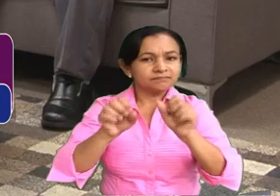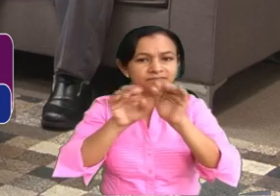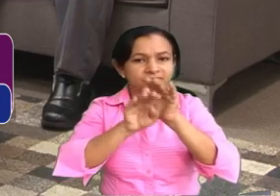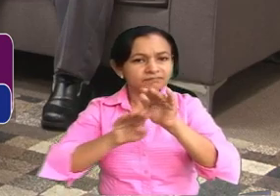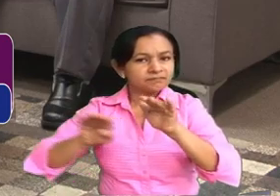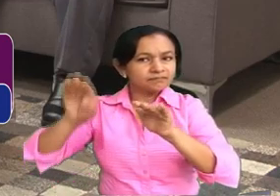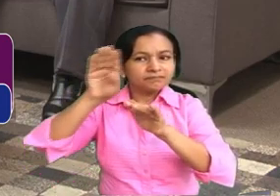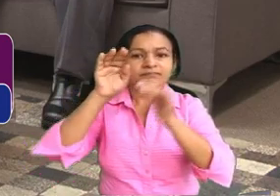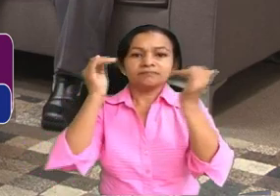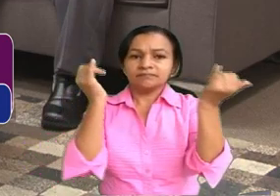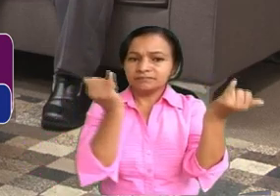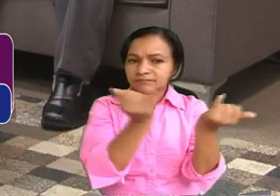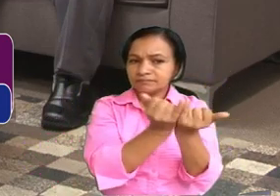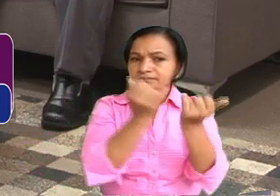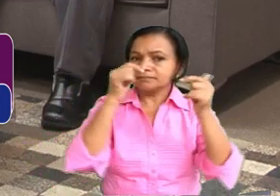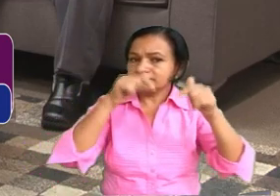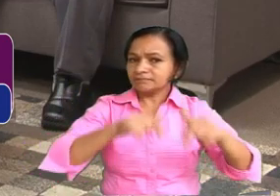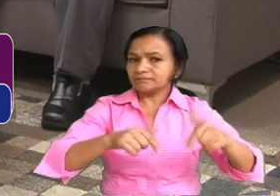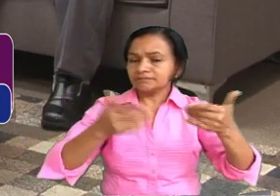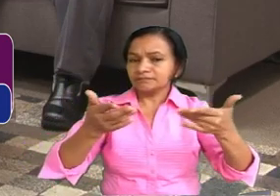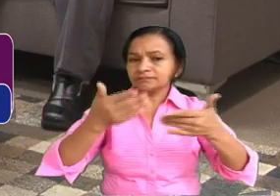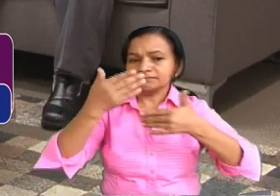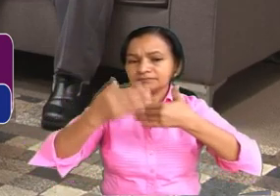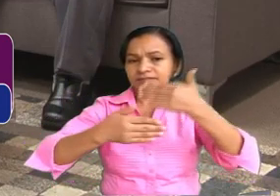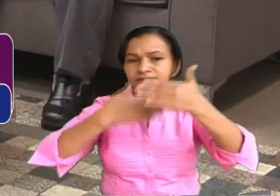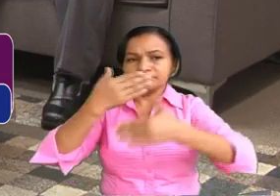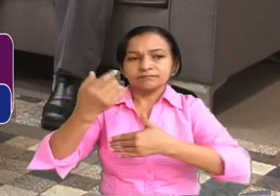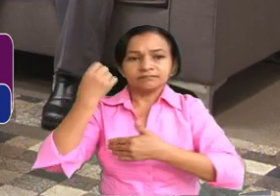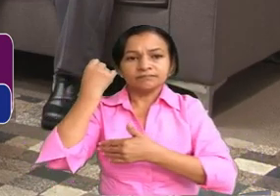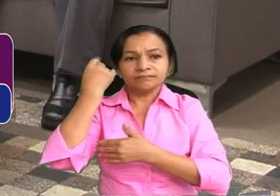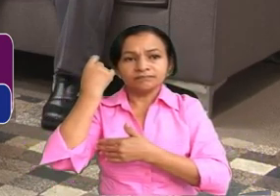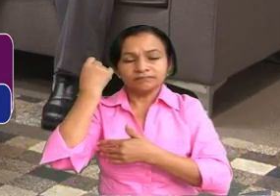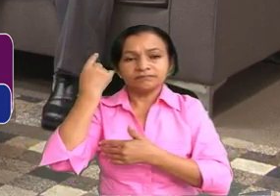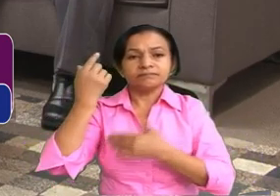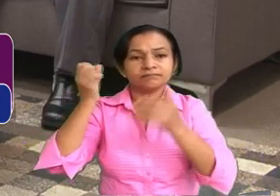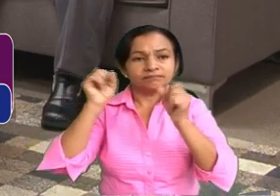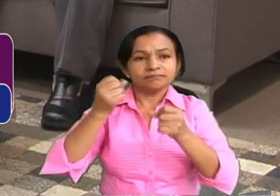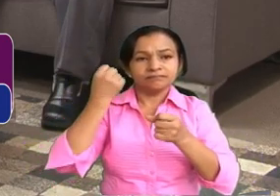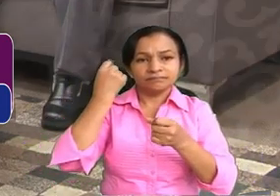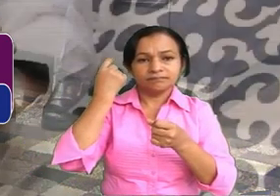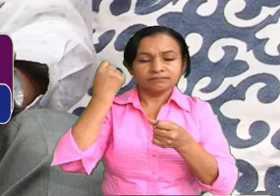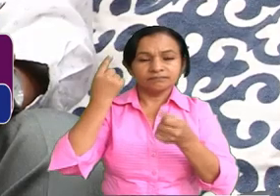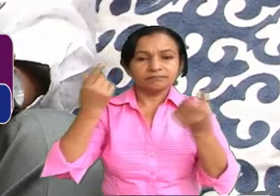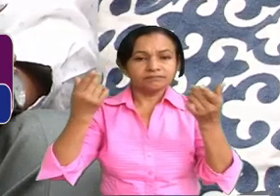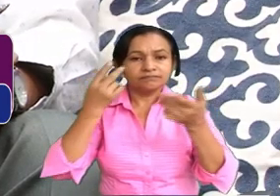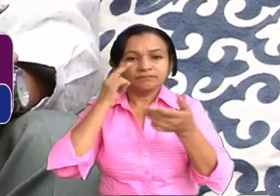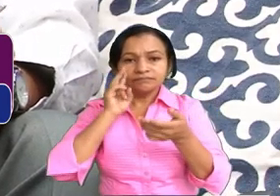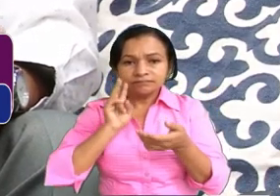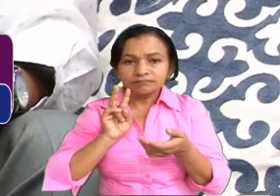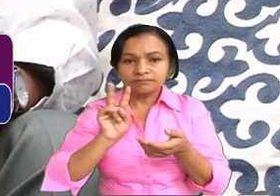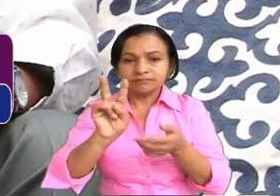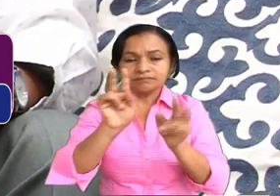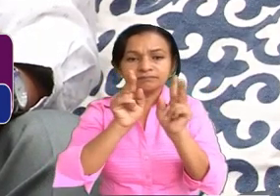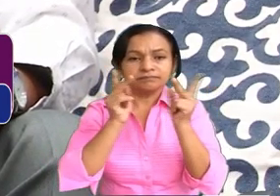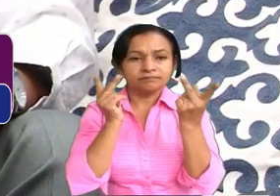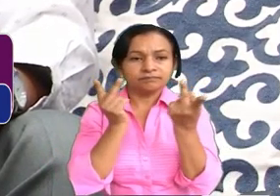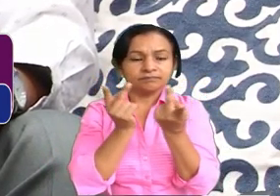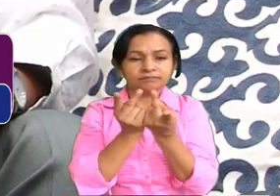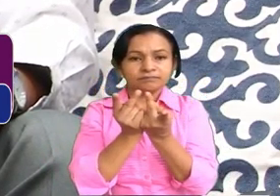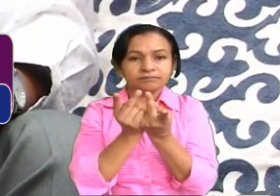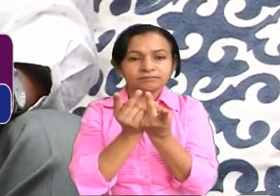que nosotros. Y sin duda alguna también un proceso de entendernos y de entender la realidad y la cosmovisión de los pueblos, en este